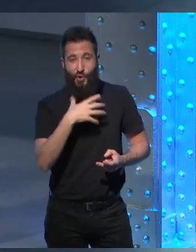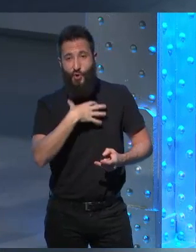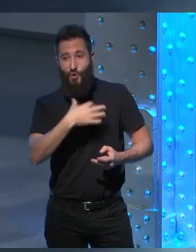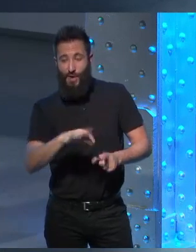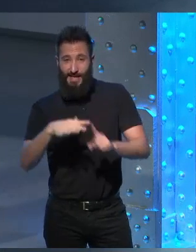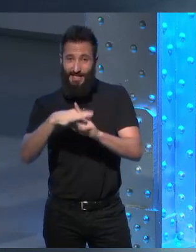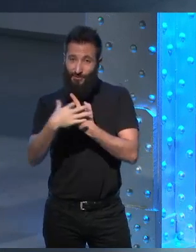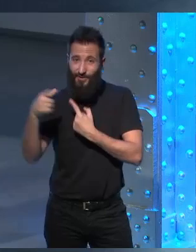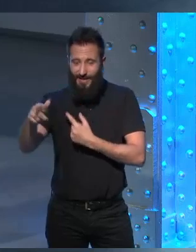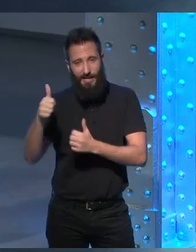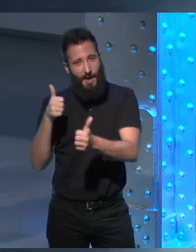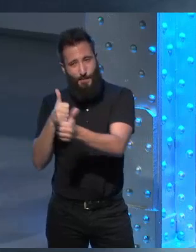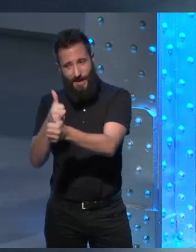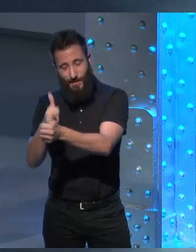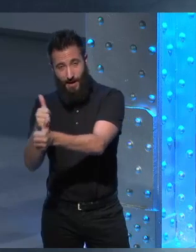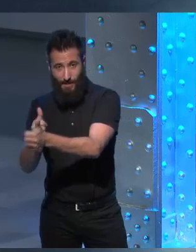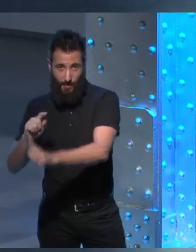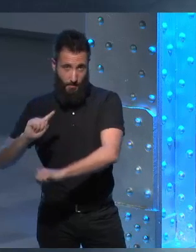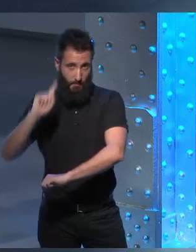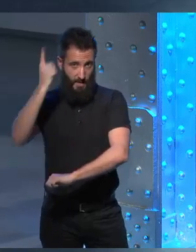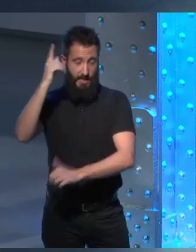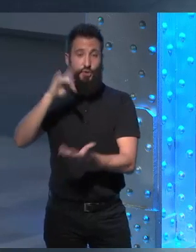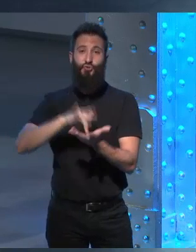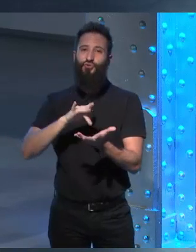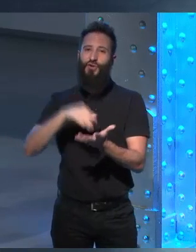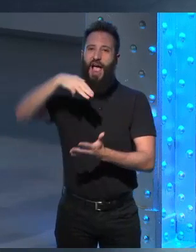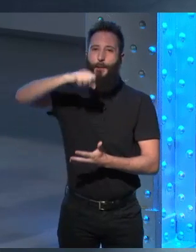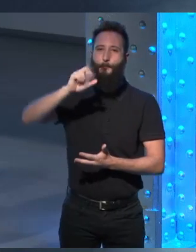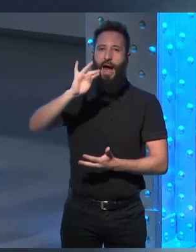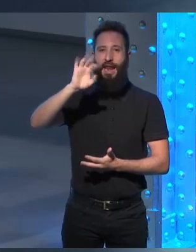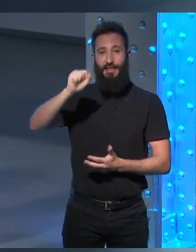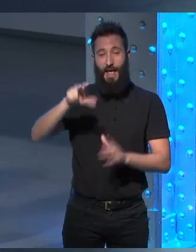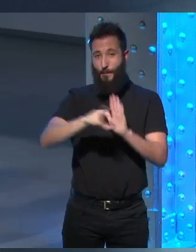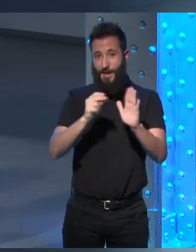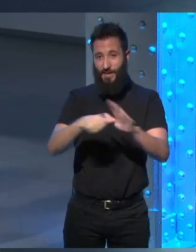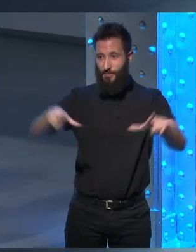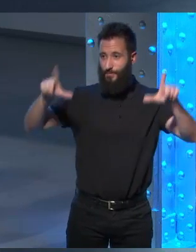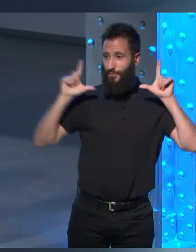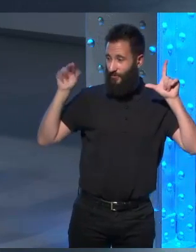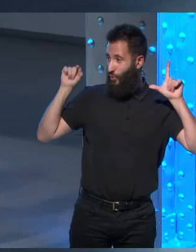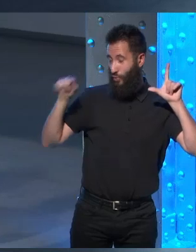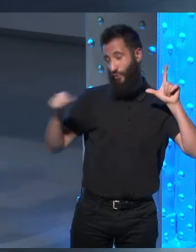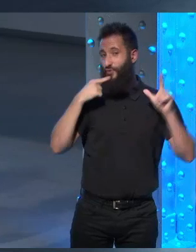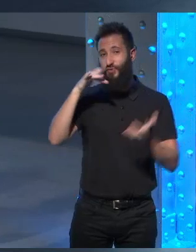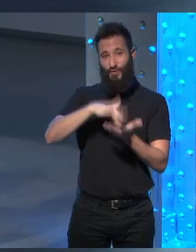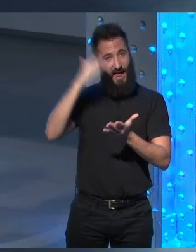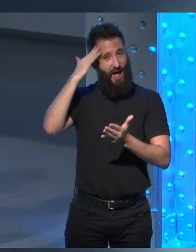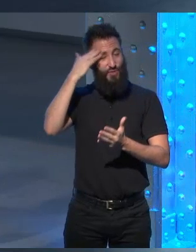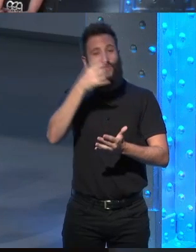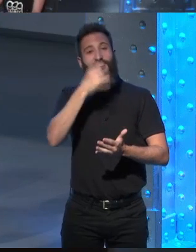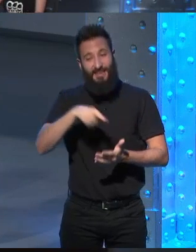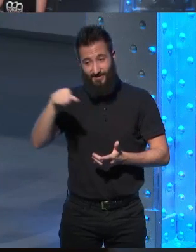que perseguirlo más, digamos. Claro, en el caso de Marta apareces tú, con lo cual se sabe quién es la autora. Sí, exacto, aparezco yo y además es